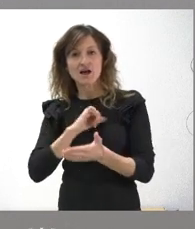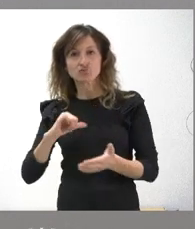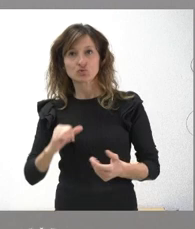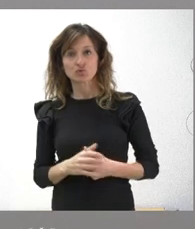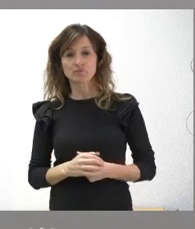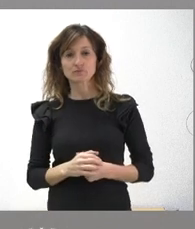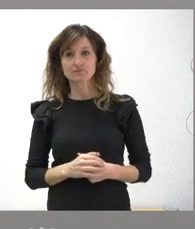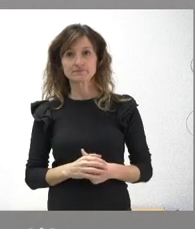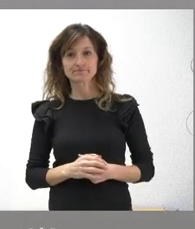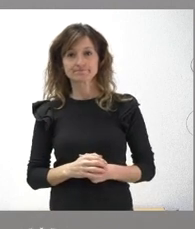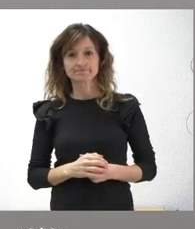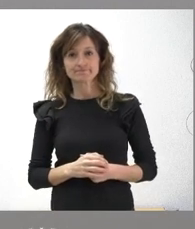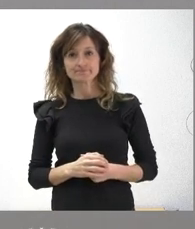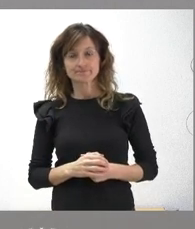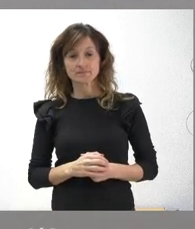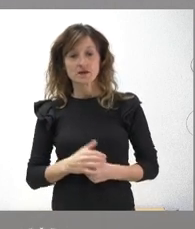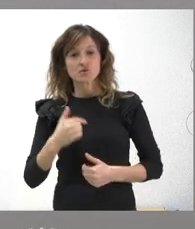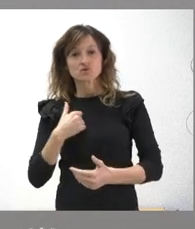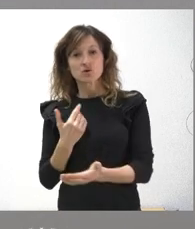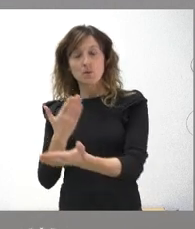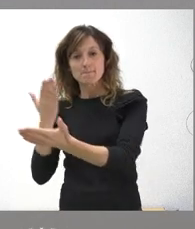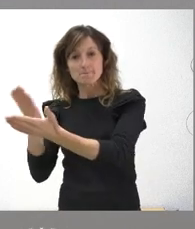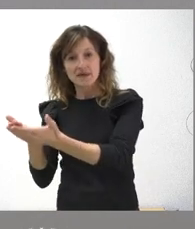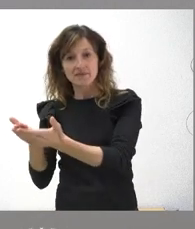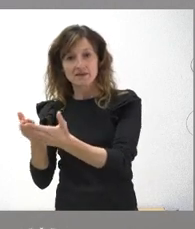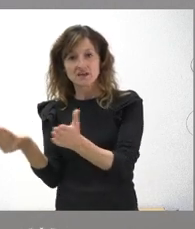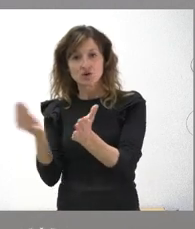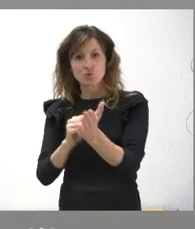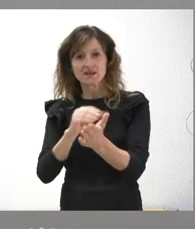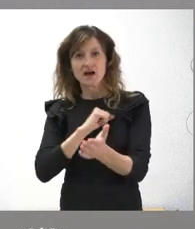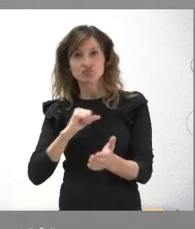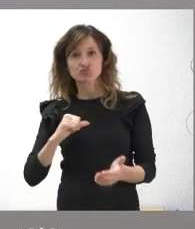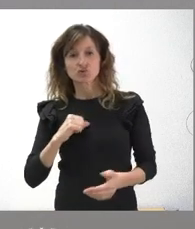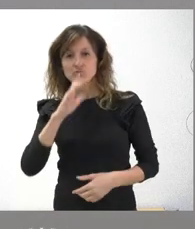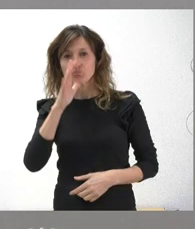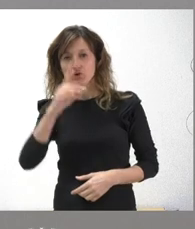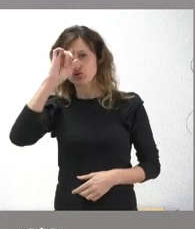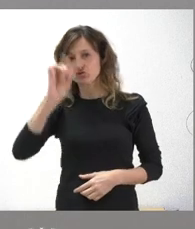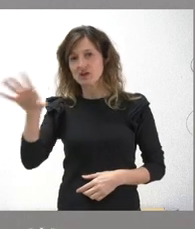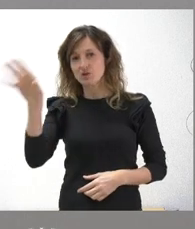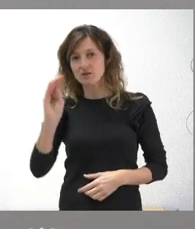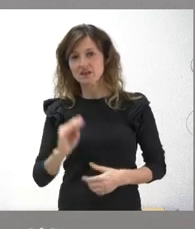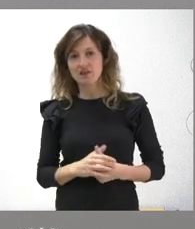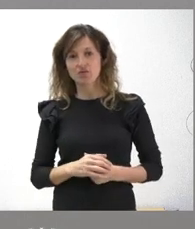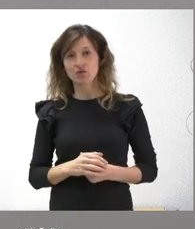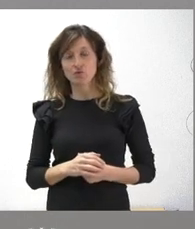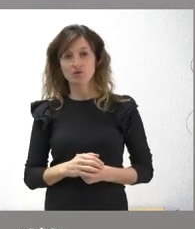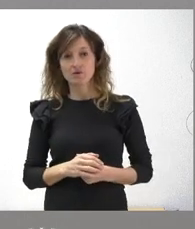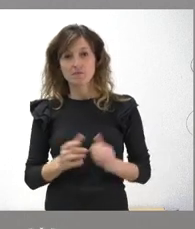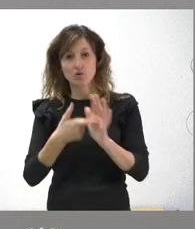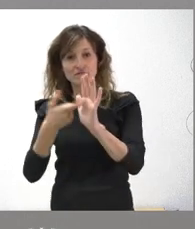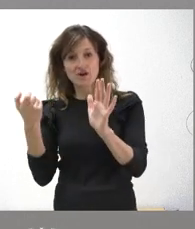autónomos es que tuvimos que pedir las comunidades autónomas que se incluyeran a los autónomos no entendemos el motivo por el que en aquel momento se excluyó a las